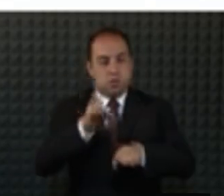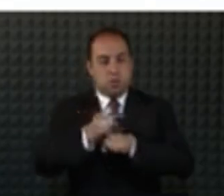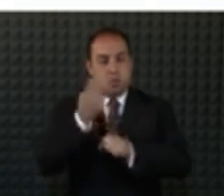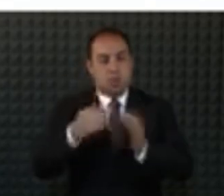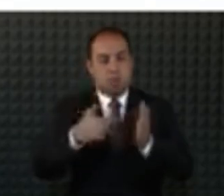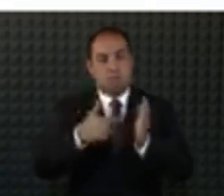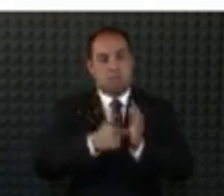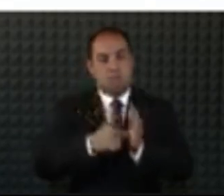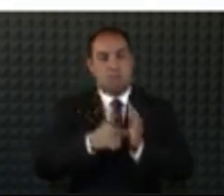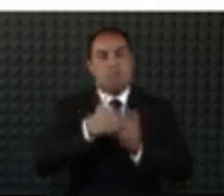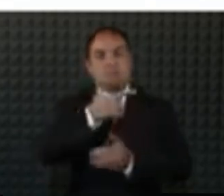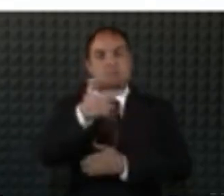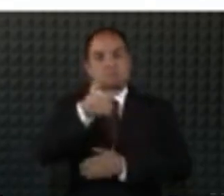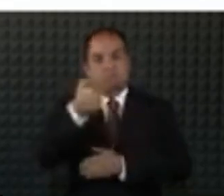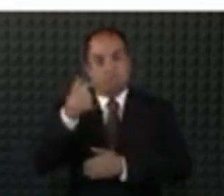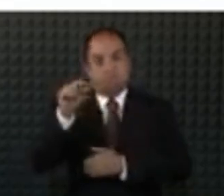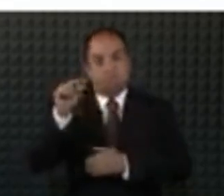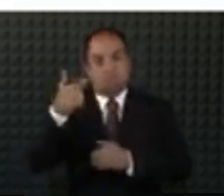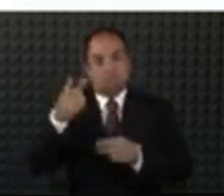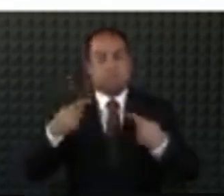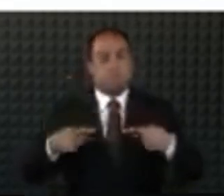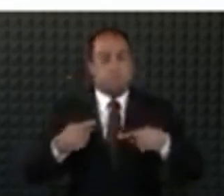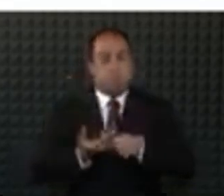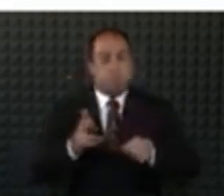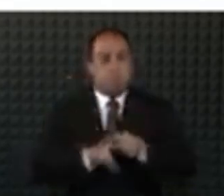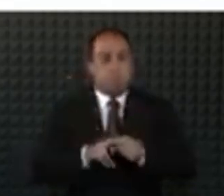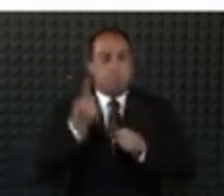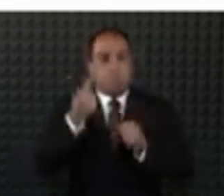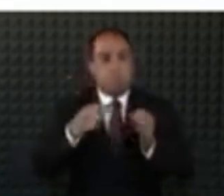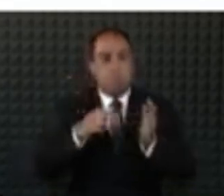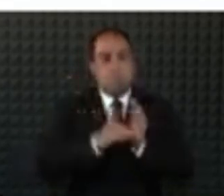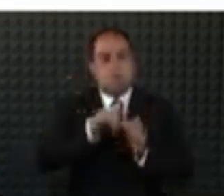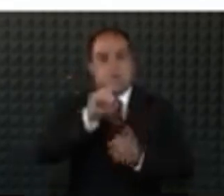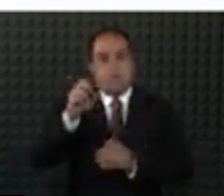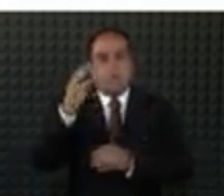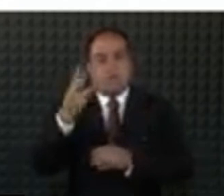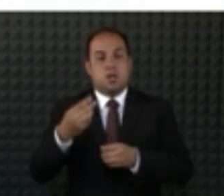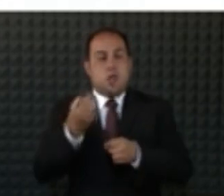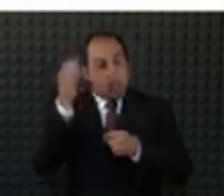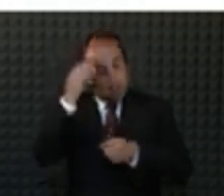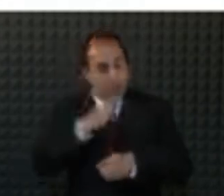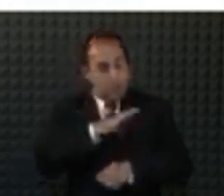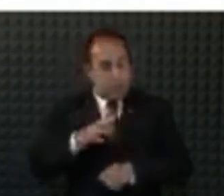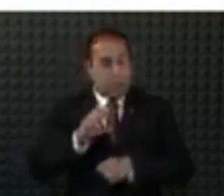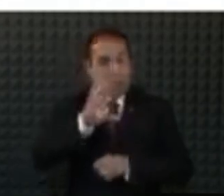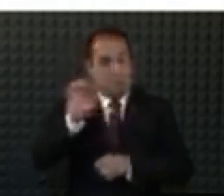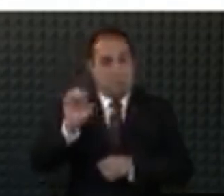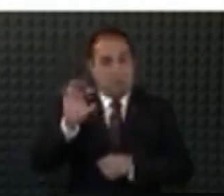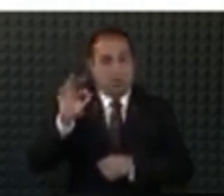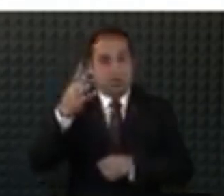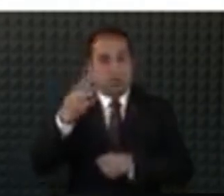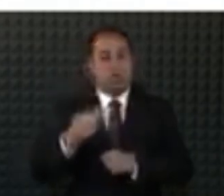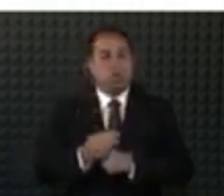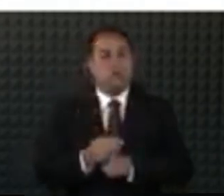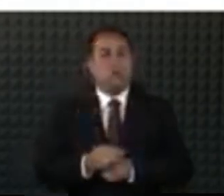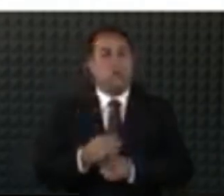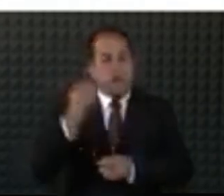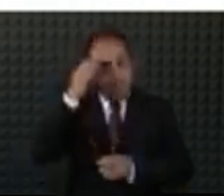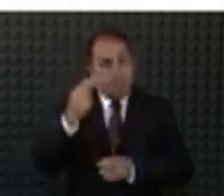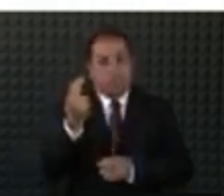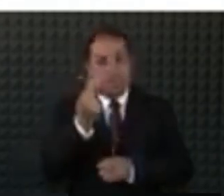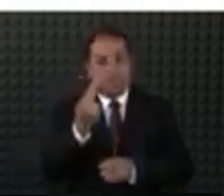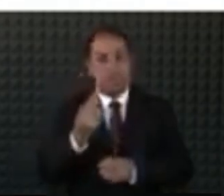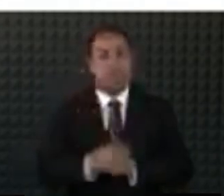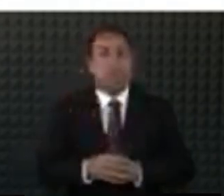personas hospitalizadas, 1.103 en camas generales y 574 en camas que requieren o tienen un